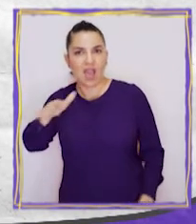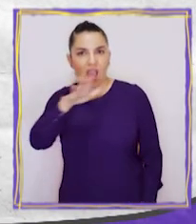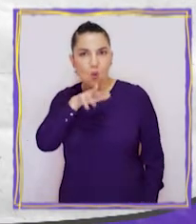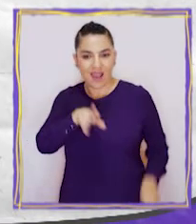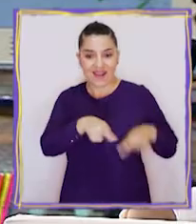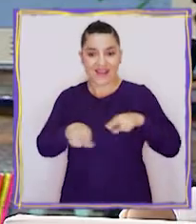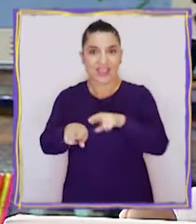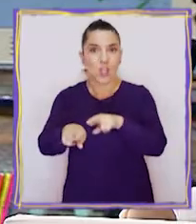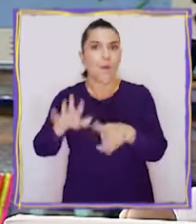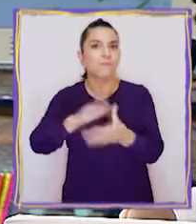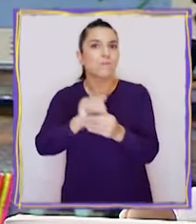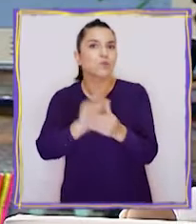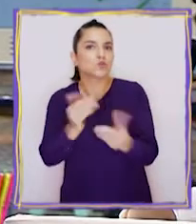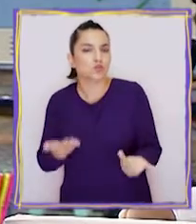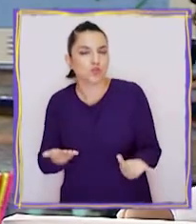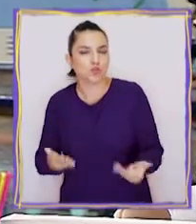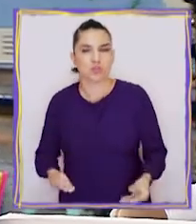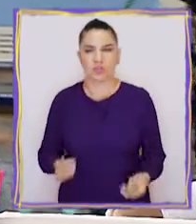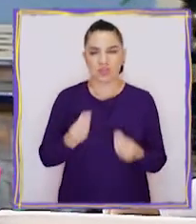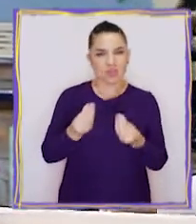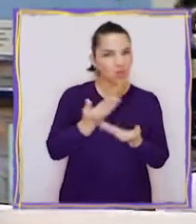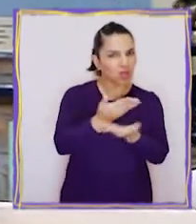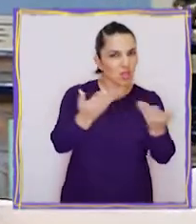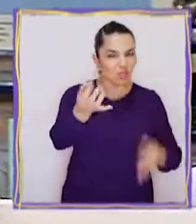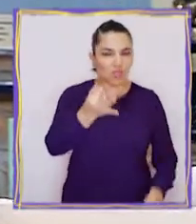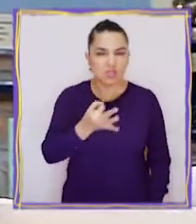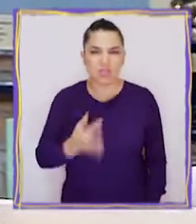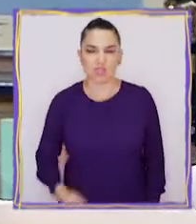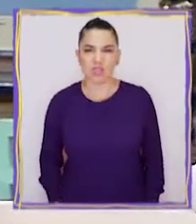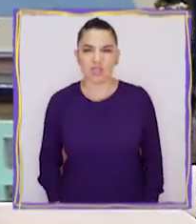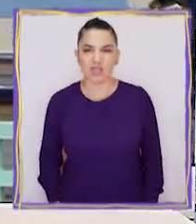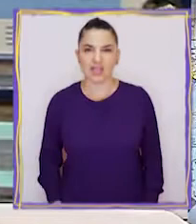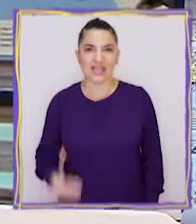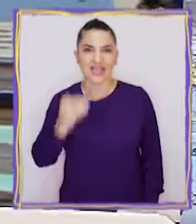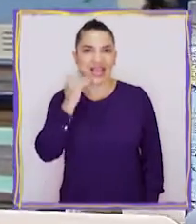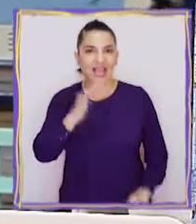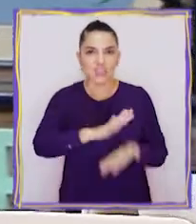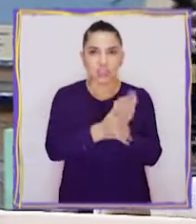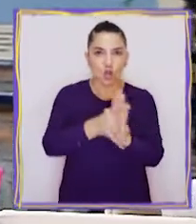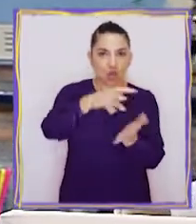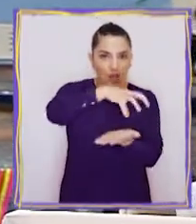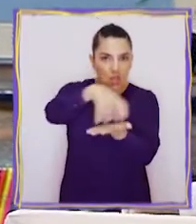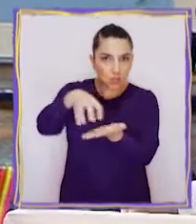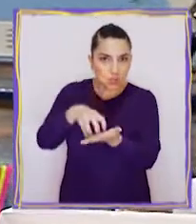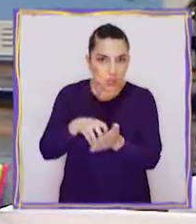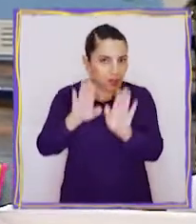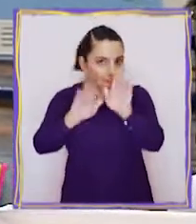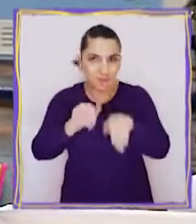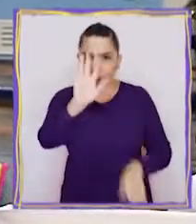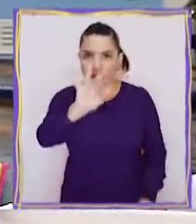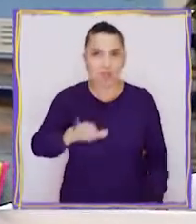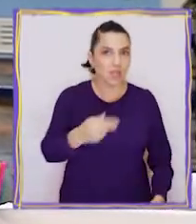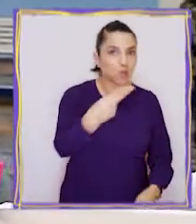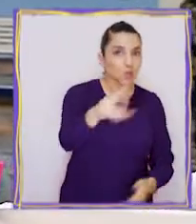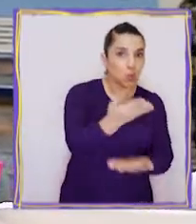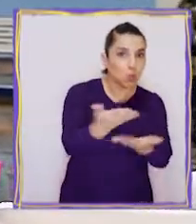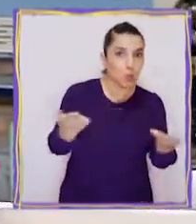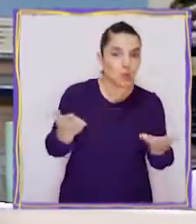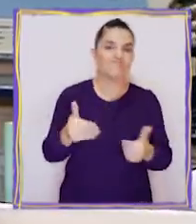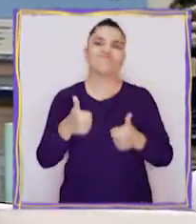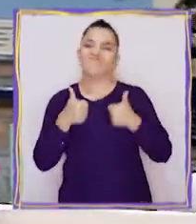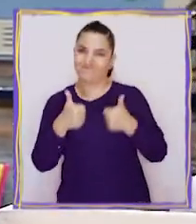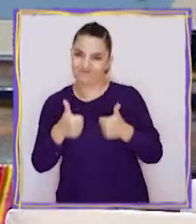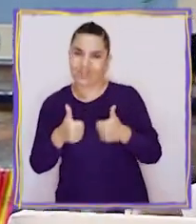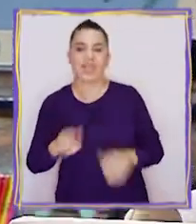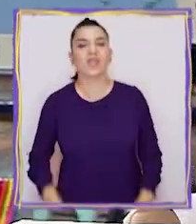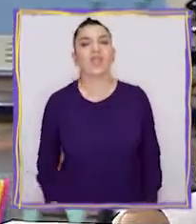río Mapocho. ¿Cómo? ¿Qué dicen? ¿Que casi todas sus ciudades tienen esas características? Desde